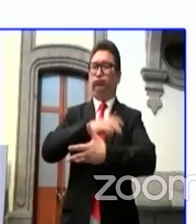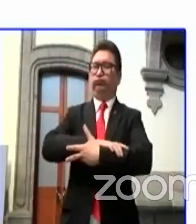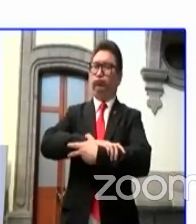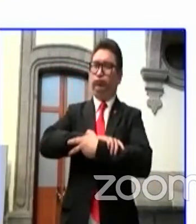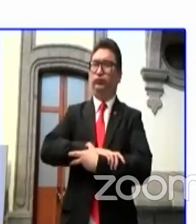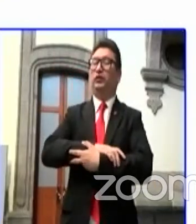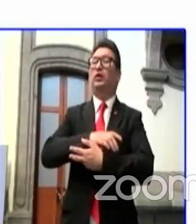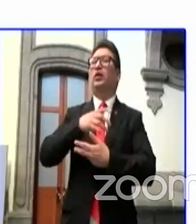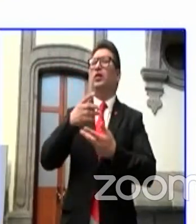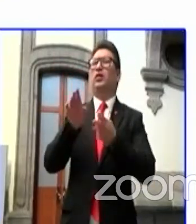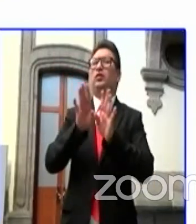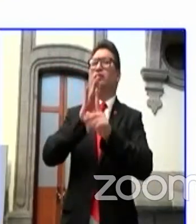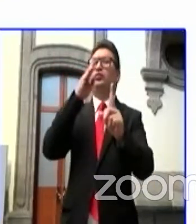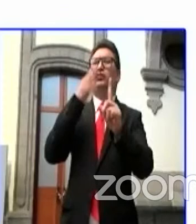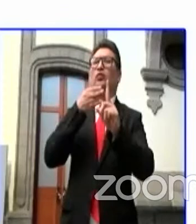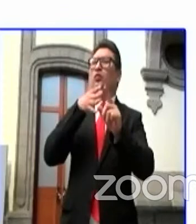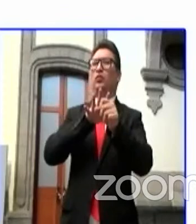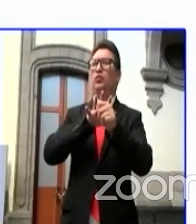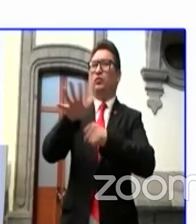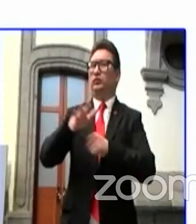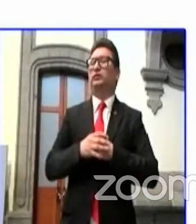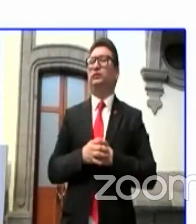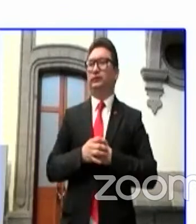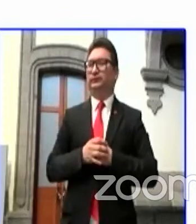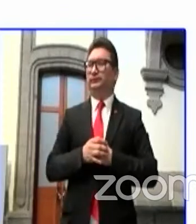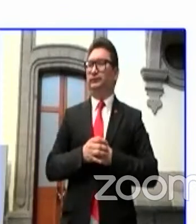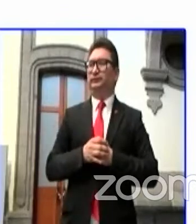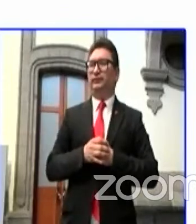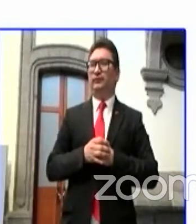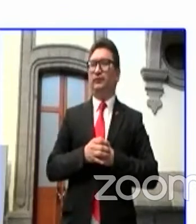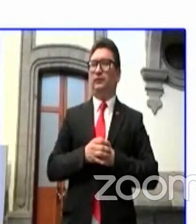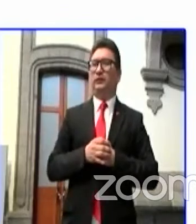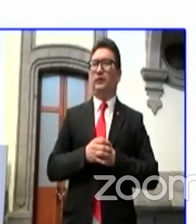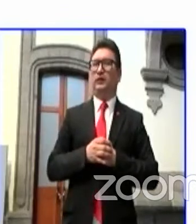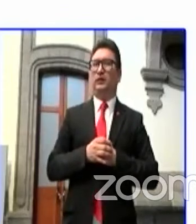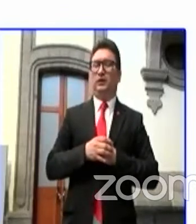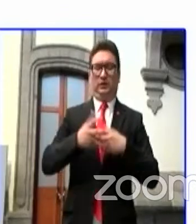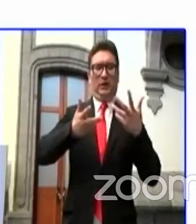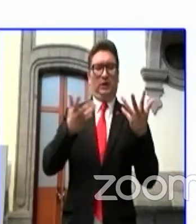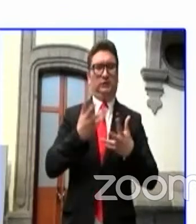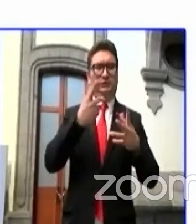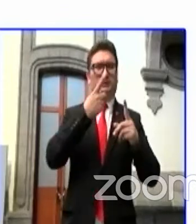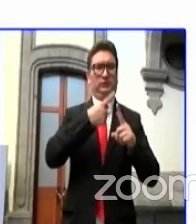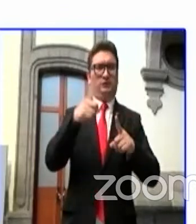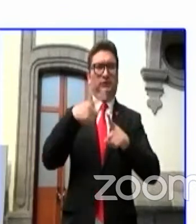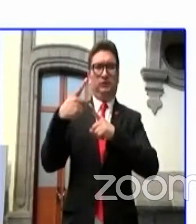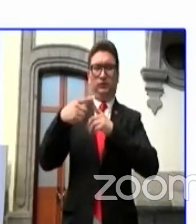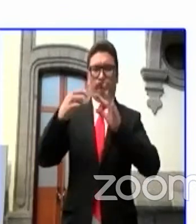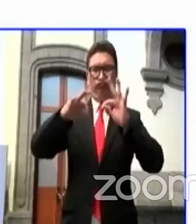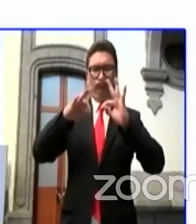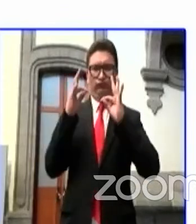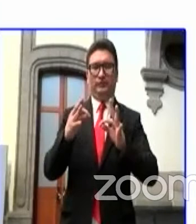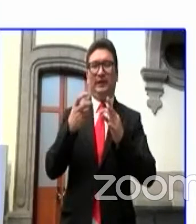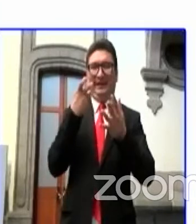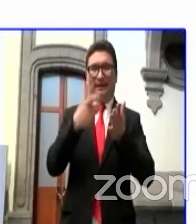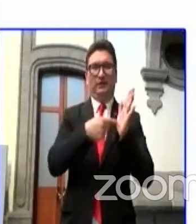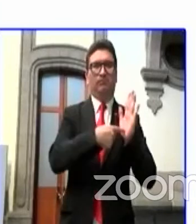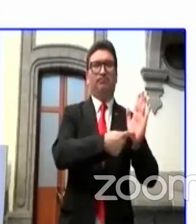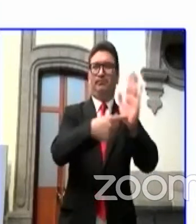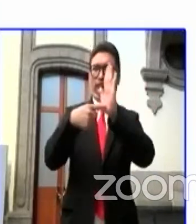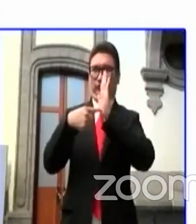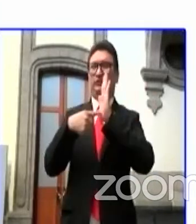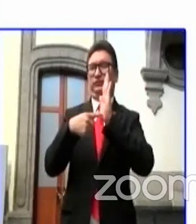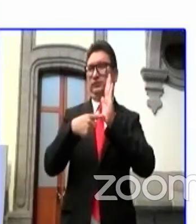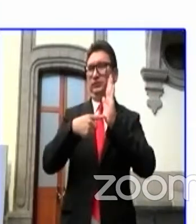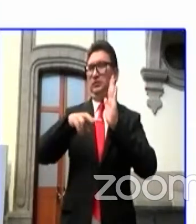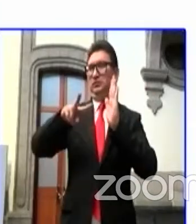como objetivo fundamental el visibilizar estas acciones afirmativas. Nos encanta decir lo que